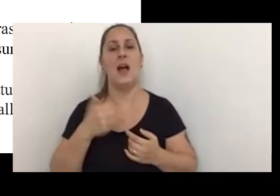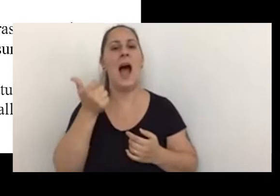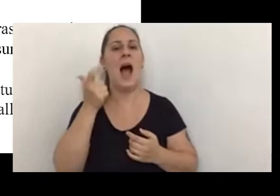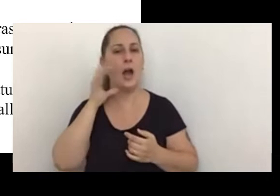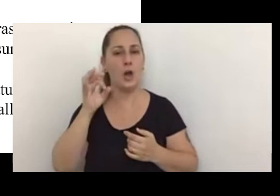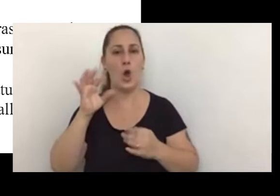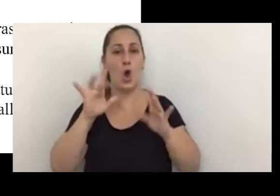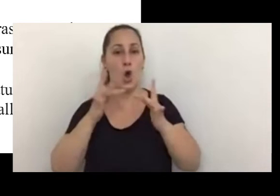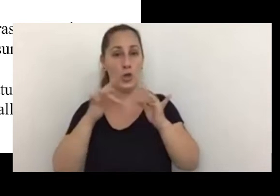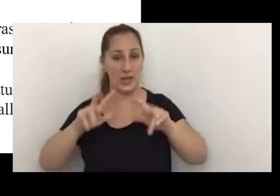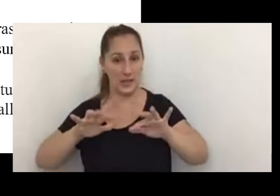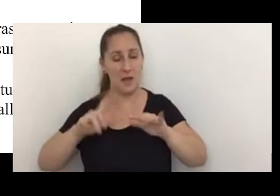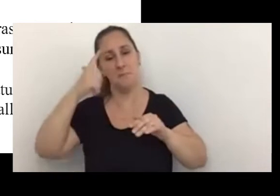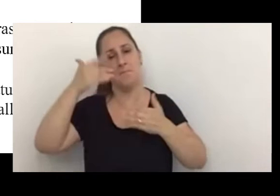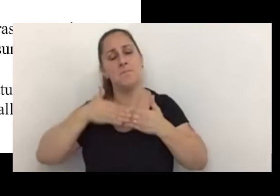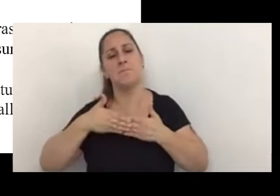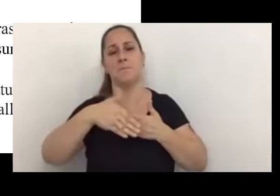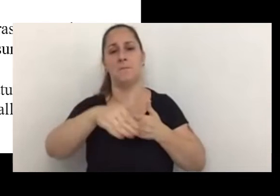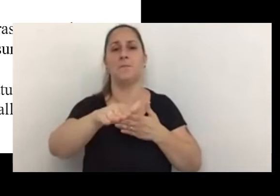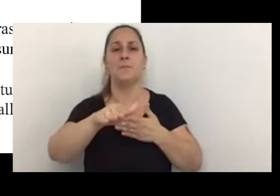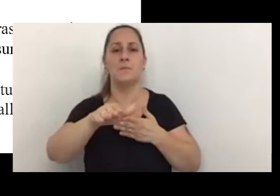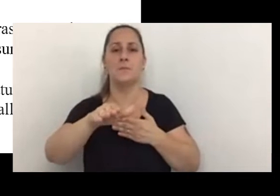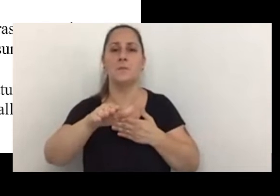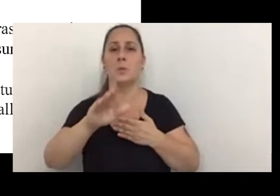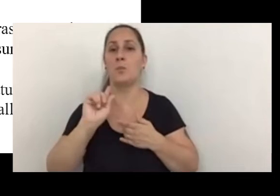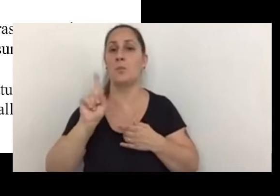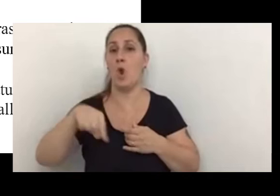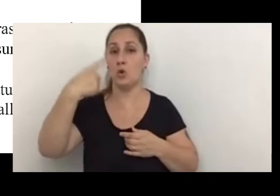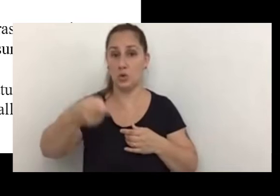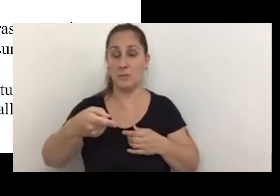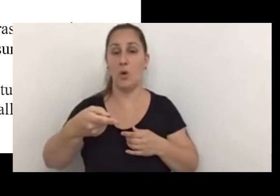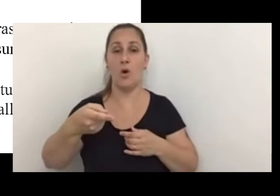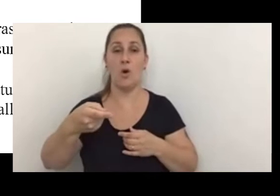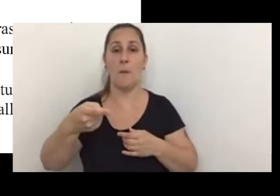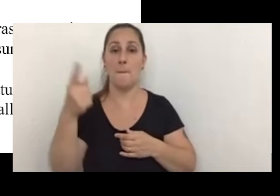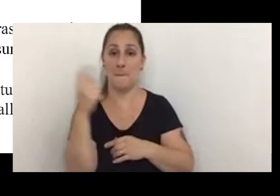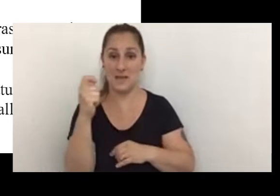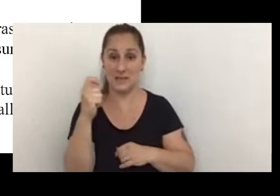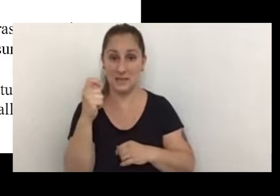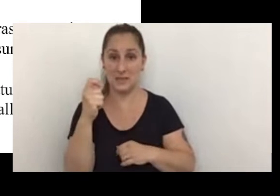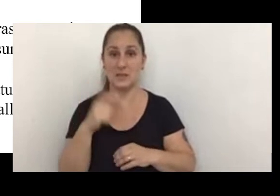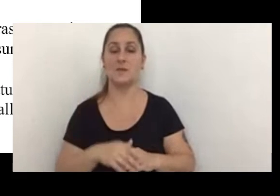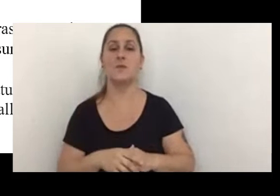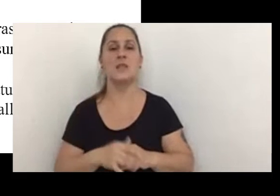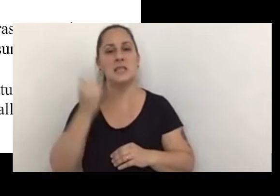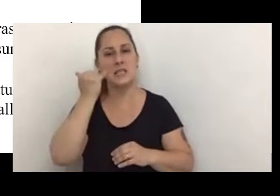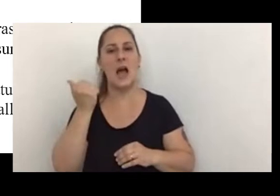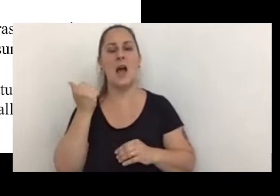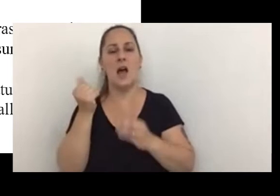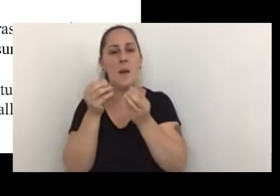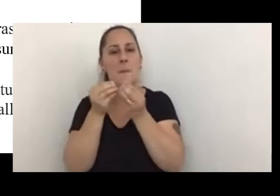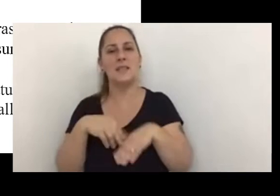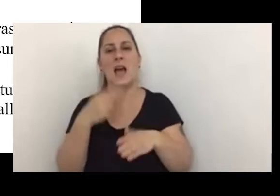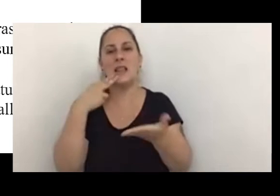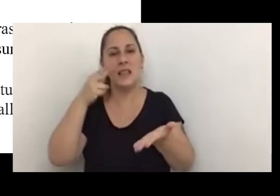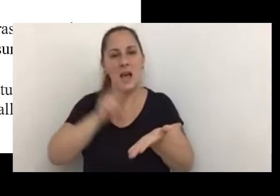se prevé que a partir del próximo mes, ¿sí?, ya se están aplicando una tasa de